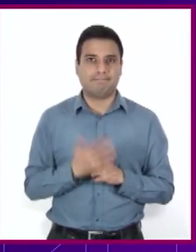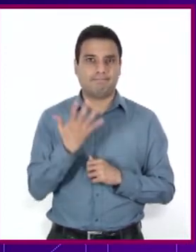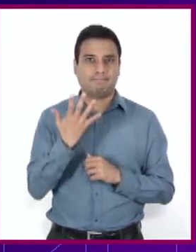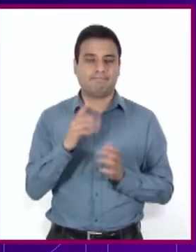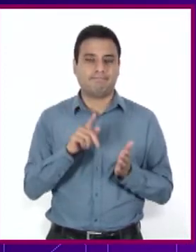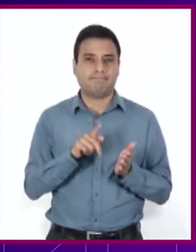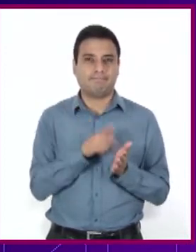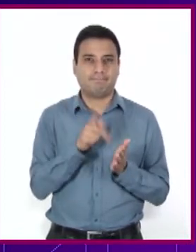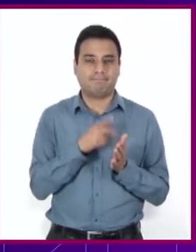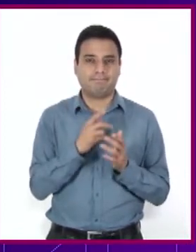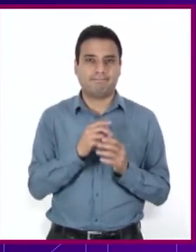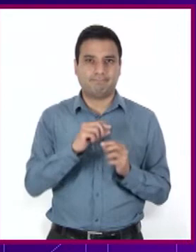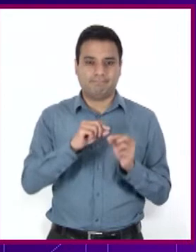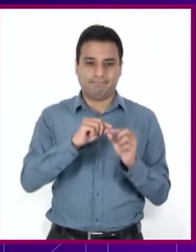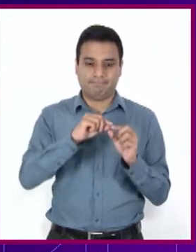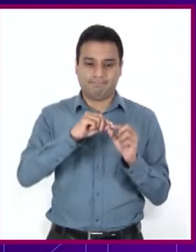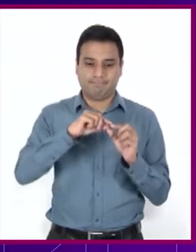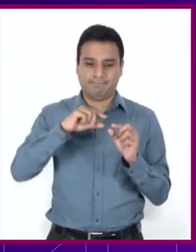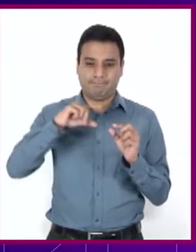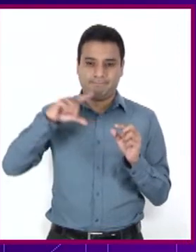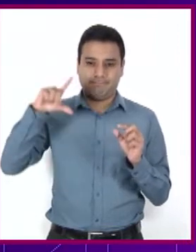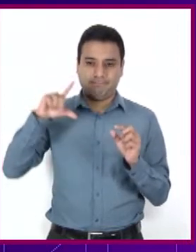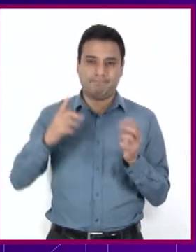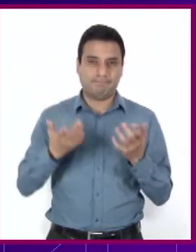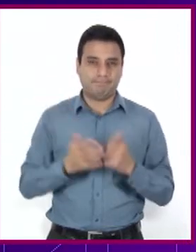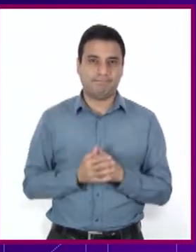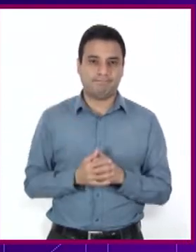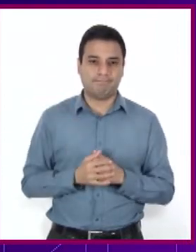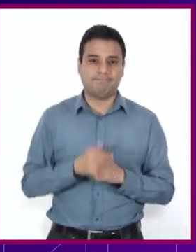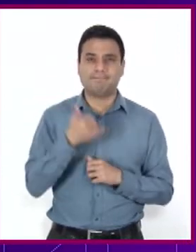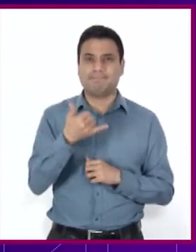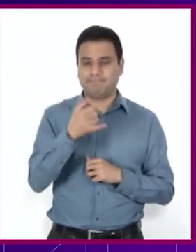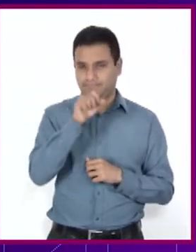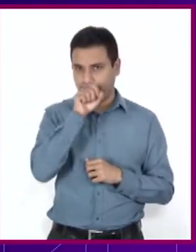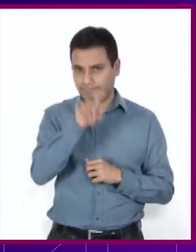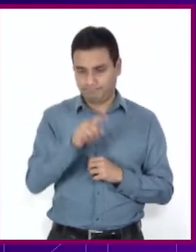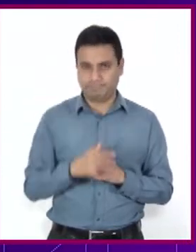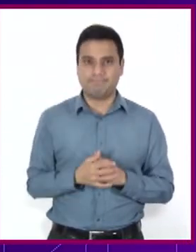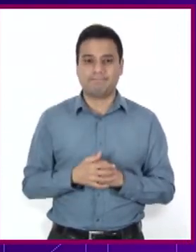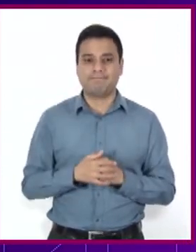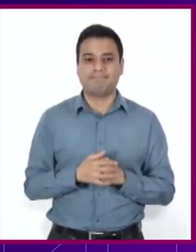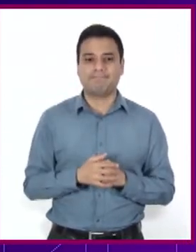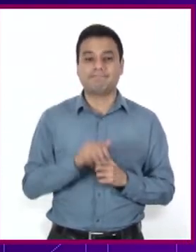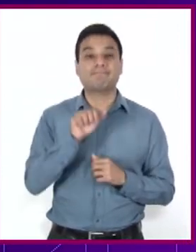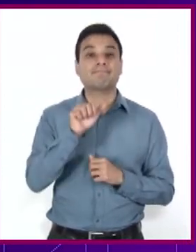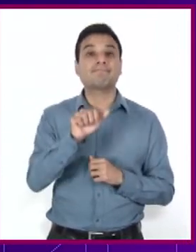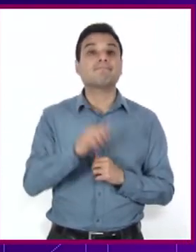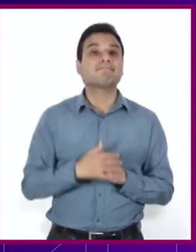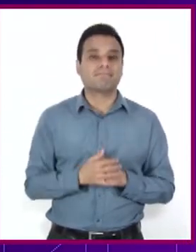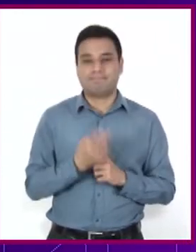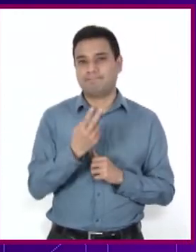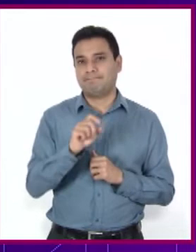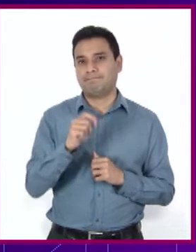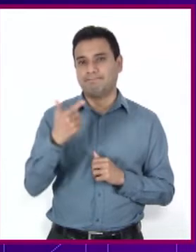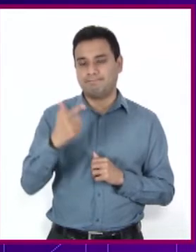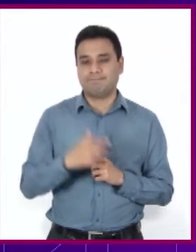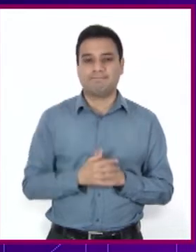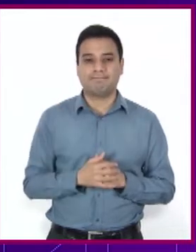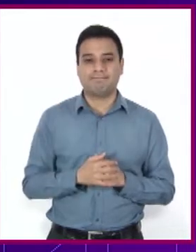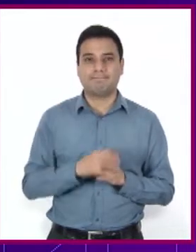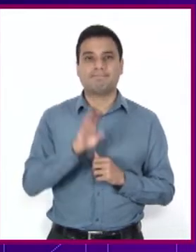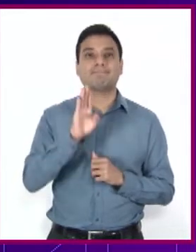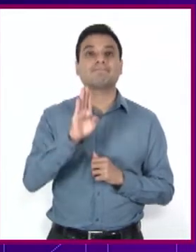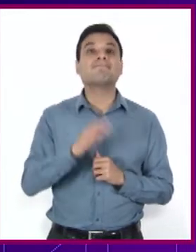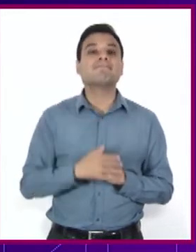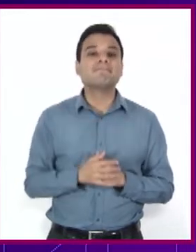veces. Esta proporción se ve reflejada en el valor de Y, donde la coordenada A es igual a 2.7 y